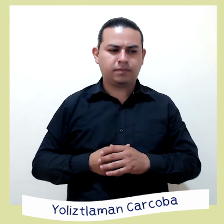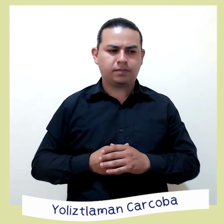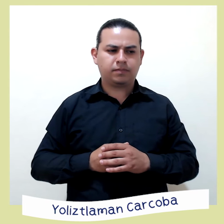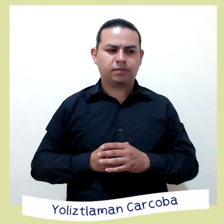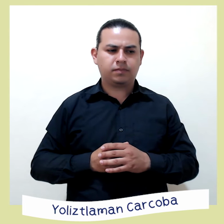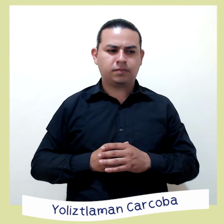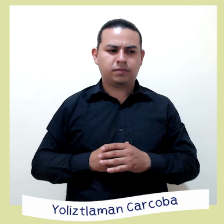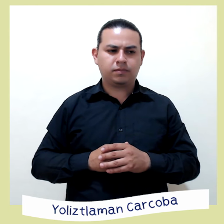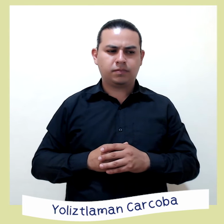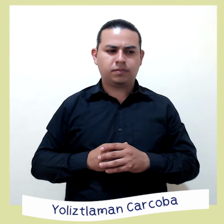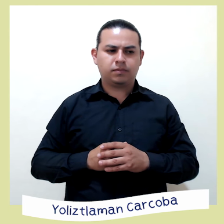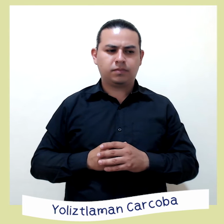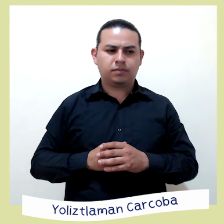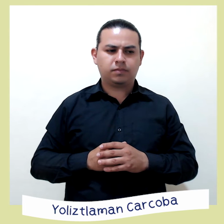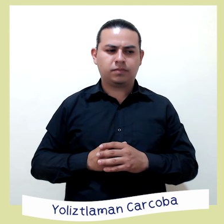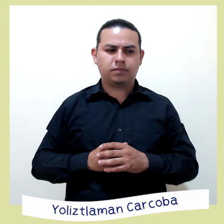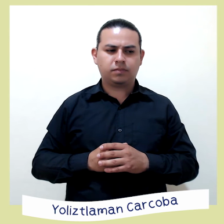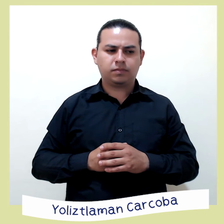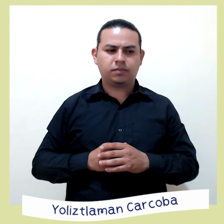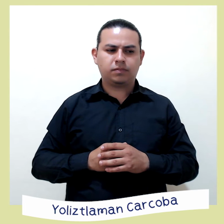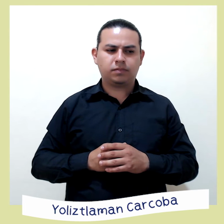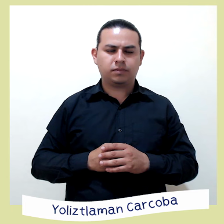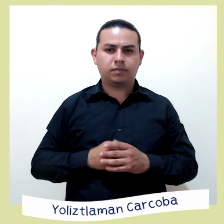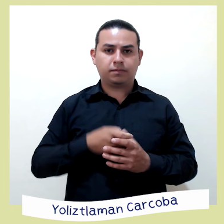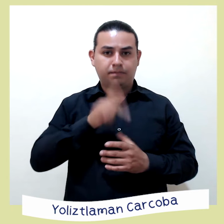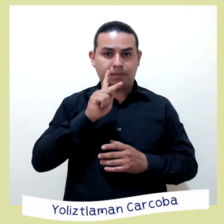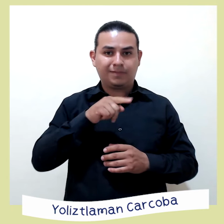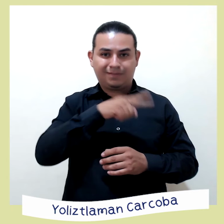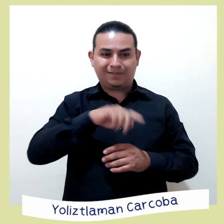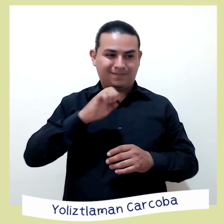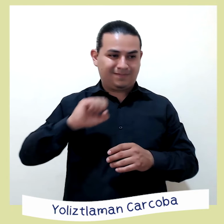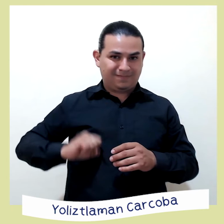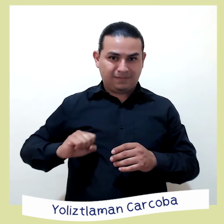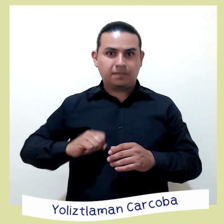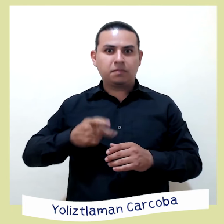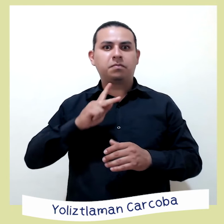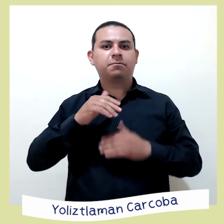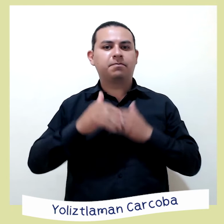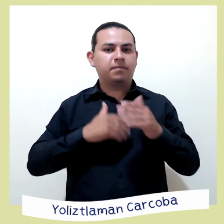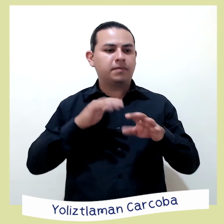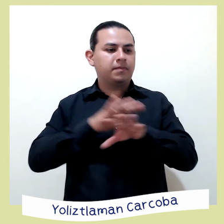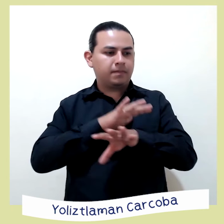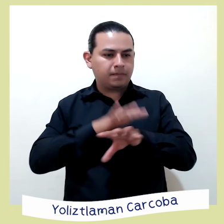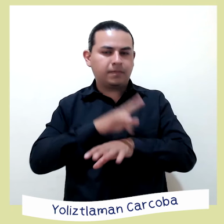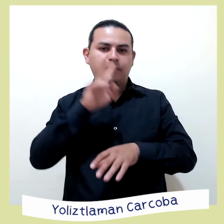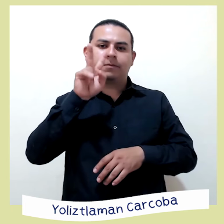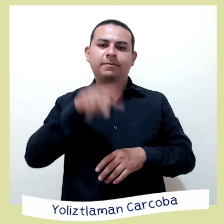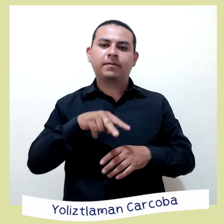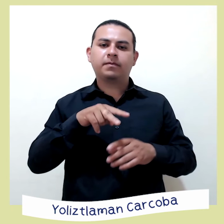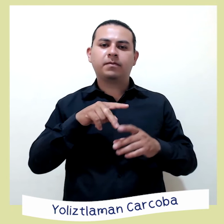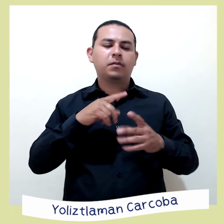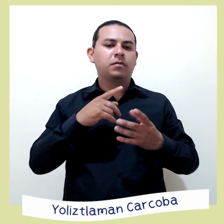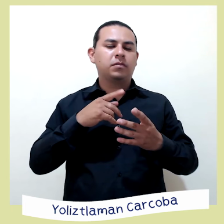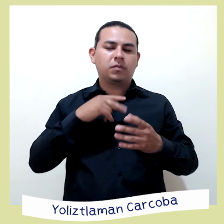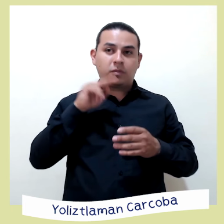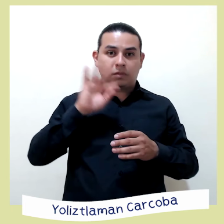de tumores en el estómago hace como 6 meses, 8 meses, y fui atendida en el seguro